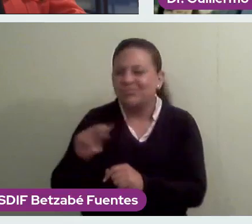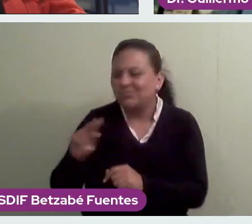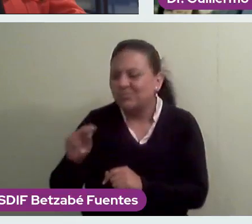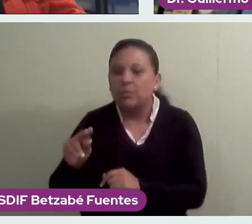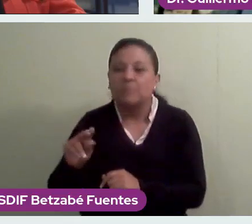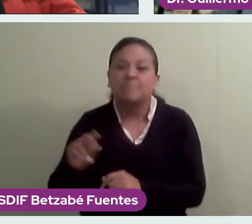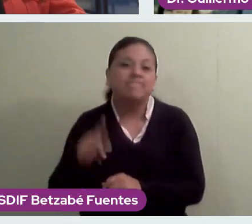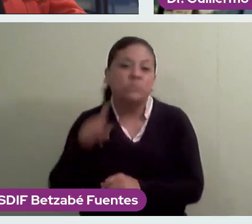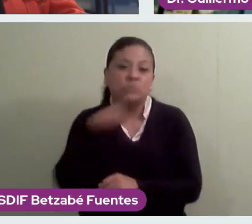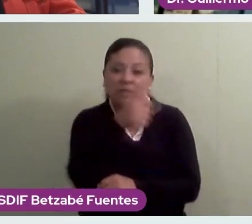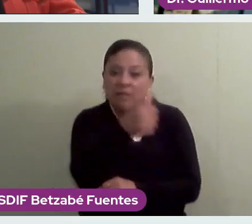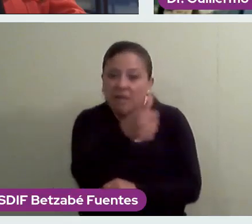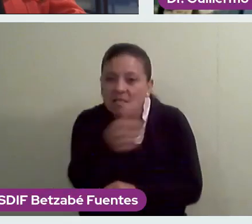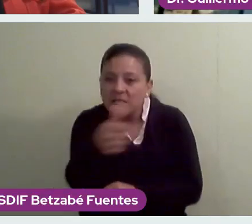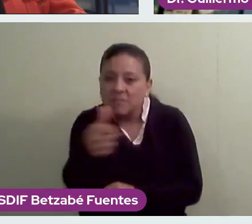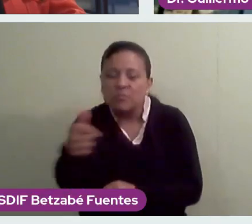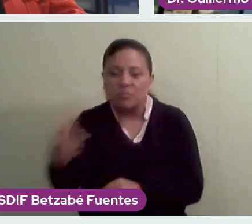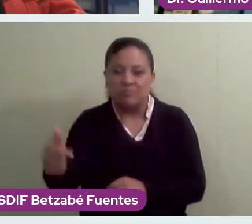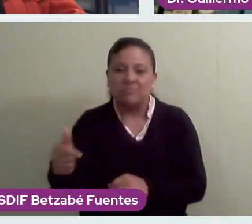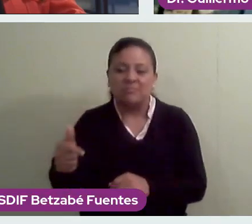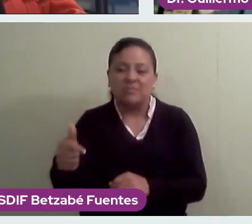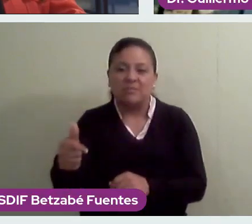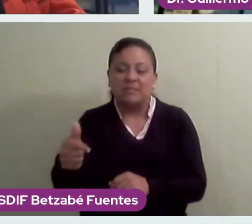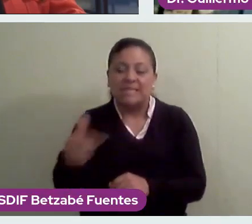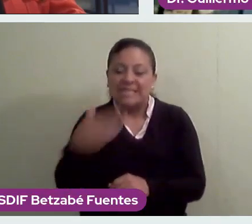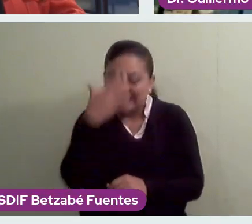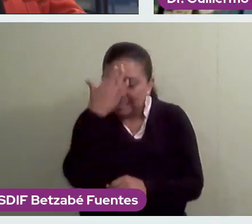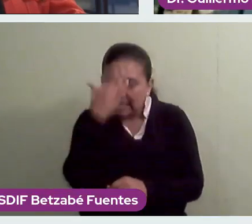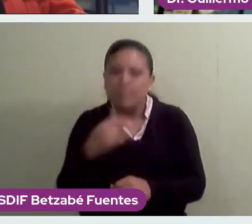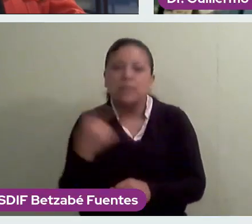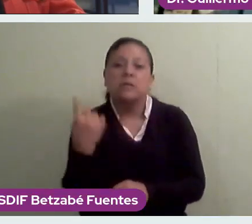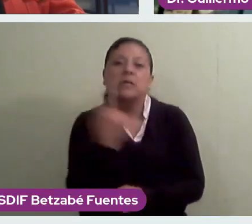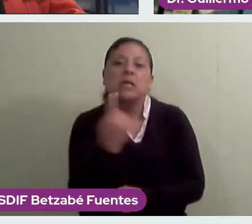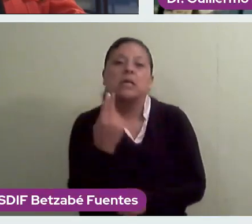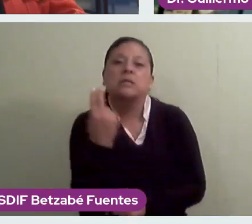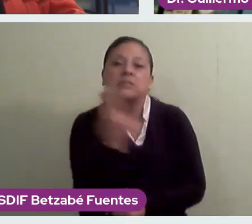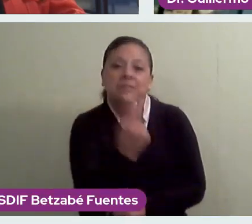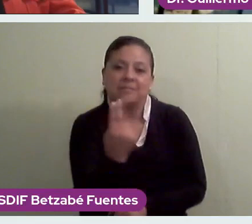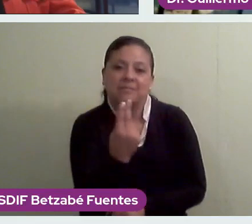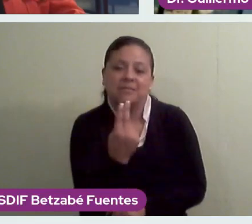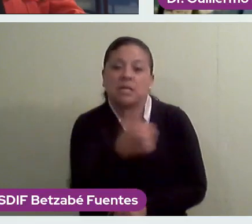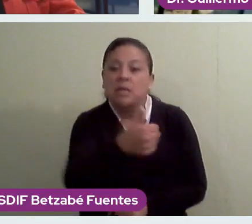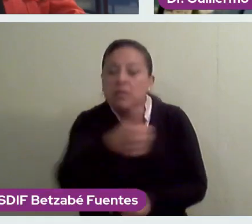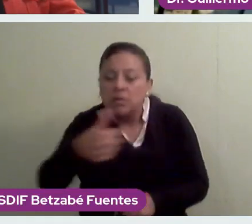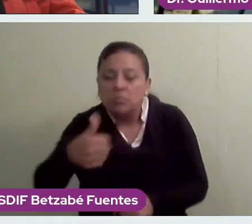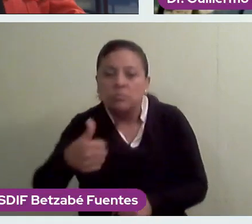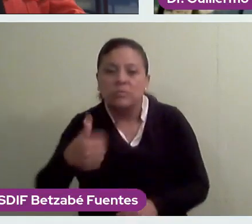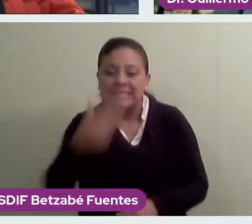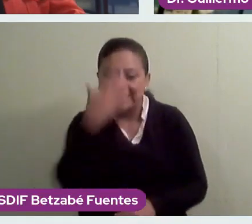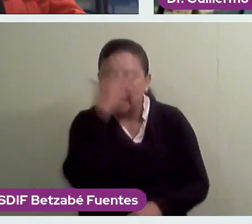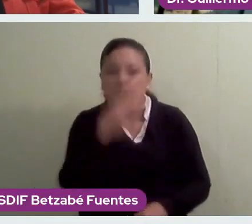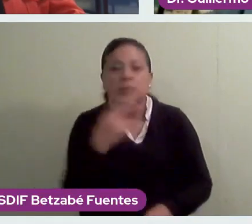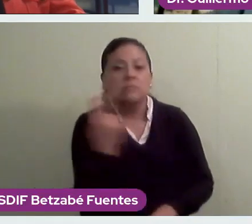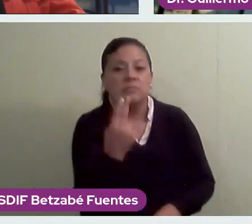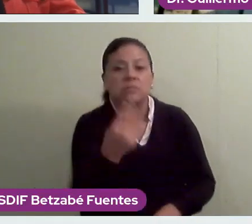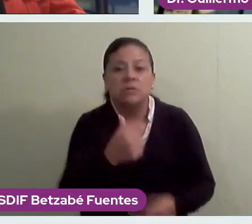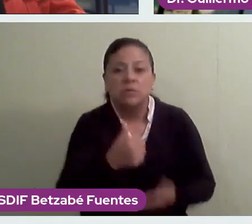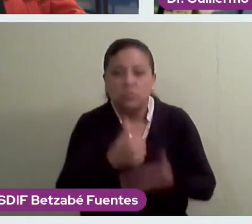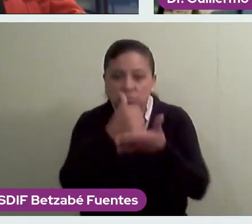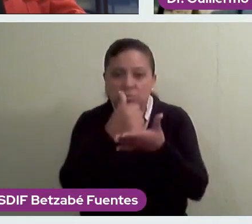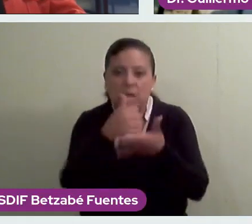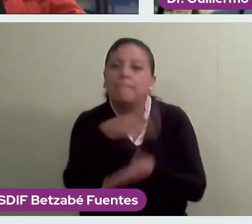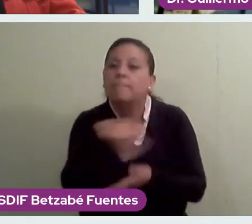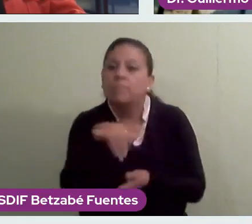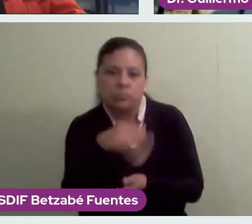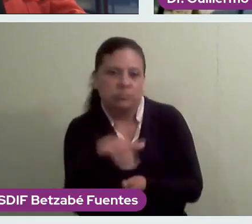corazón, ¿no? Si les está diciendo, necesito ayuda, búsquenla. Habemos muchas personas que nos dedicamos